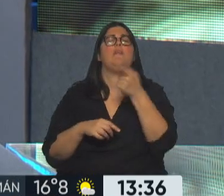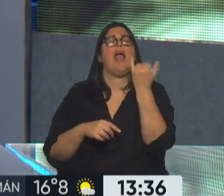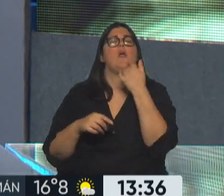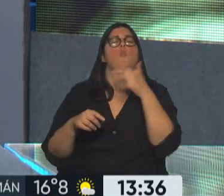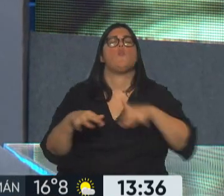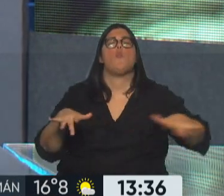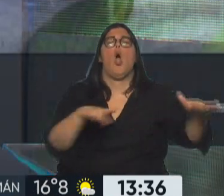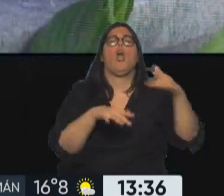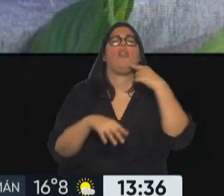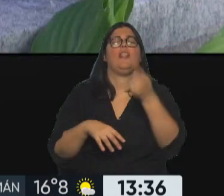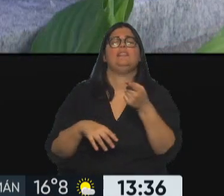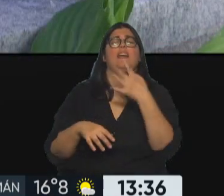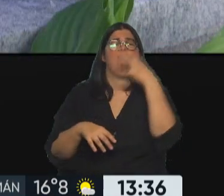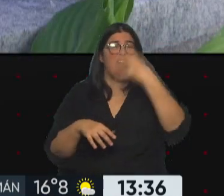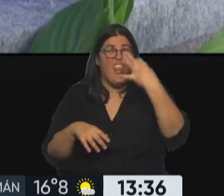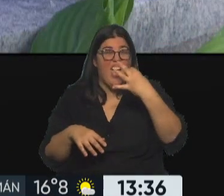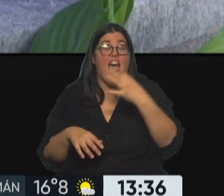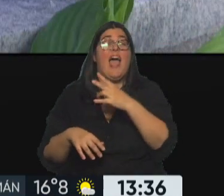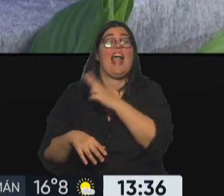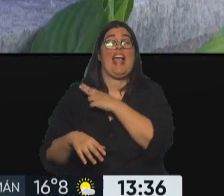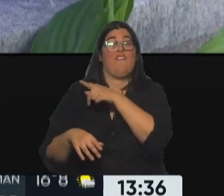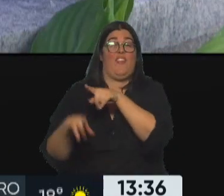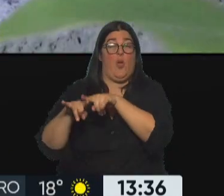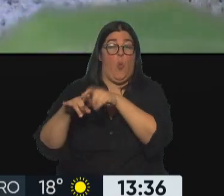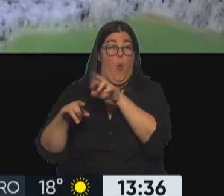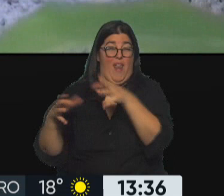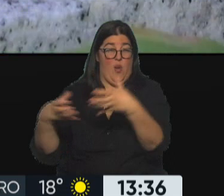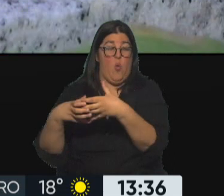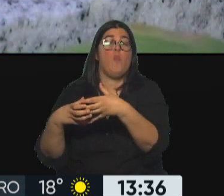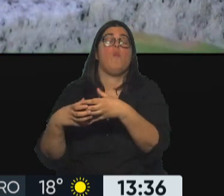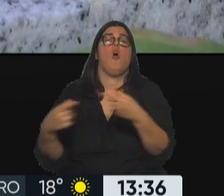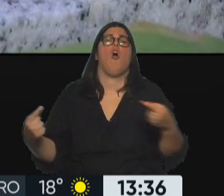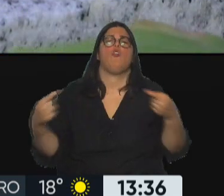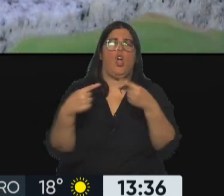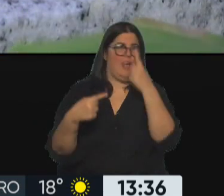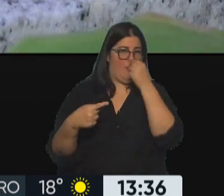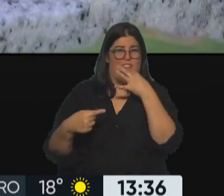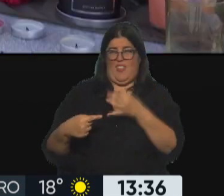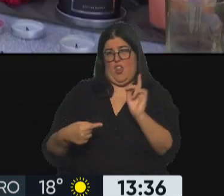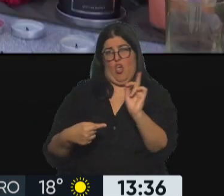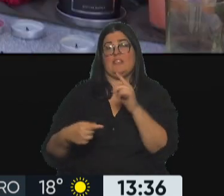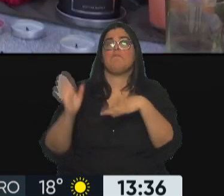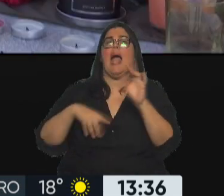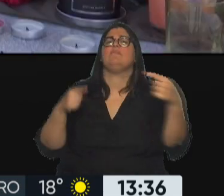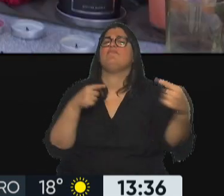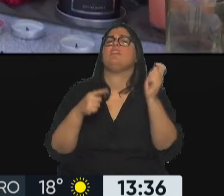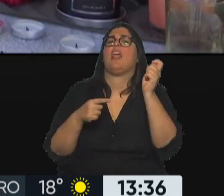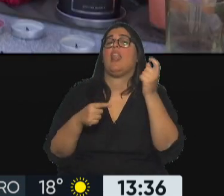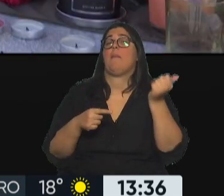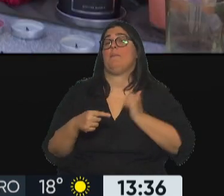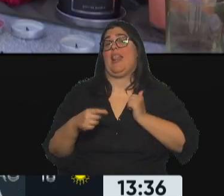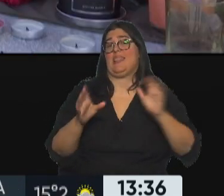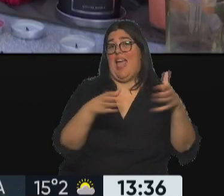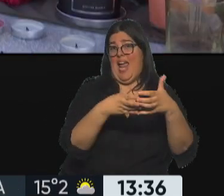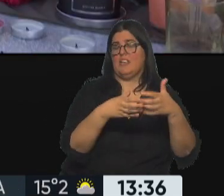tan enfrentado con Putin como lo estaba con el Estado Mayor Conjunto contra los militares. Pero hice una lista de posibles enemigos que